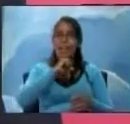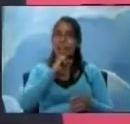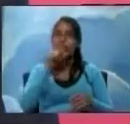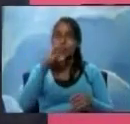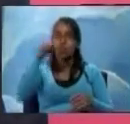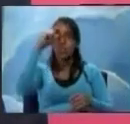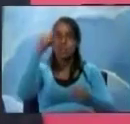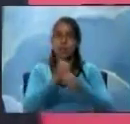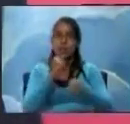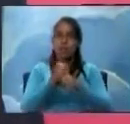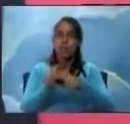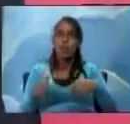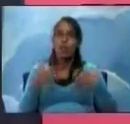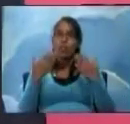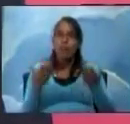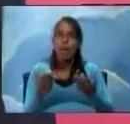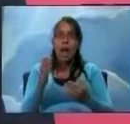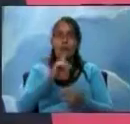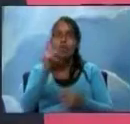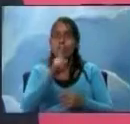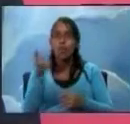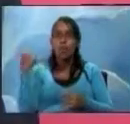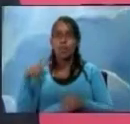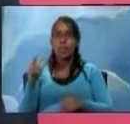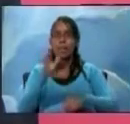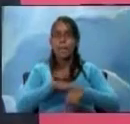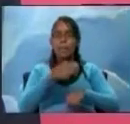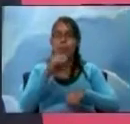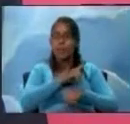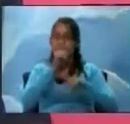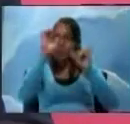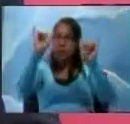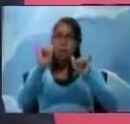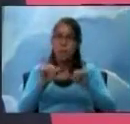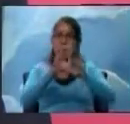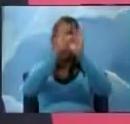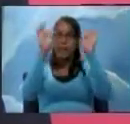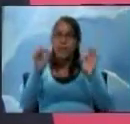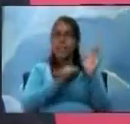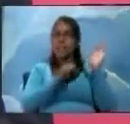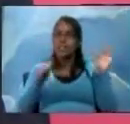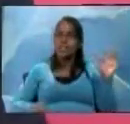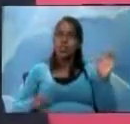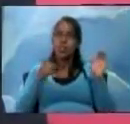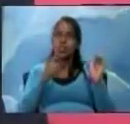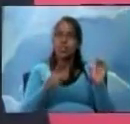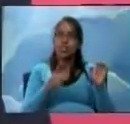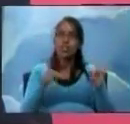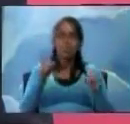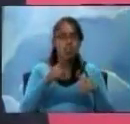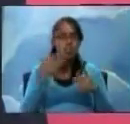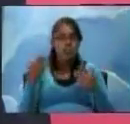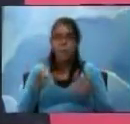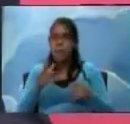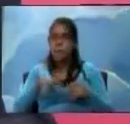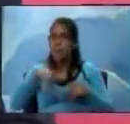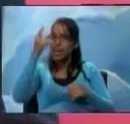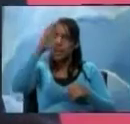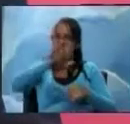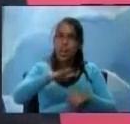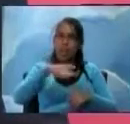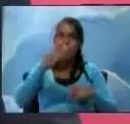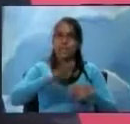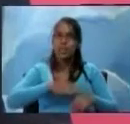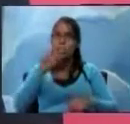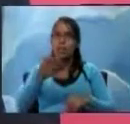tu trabajo dar a los que no tienen, porque de esta misma manera el Señor dice, no vale la pena dar a los